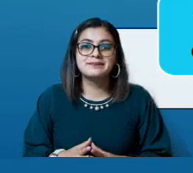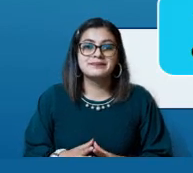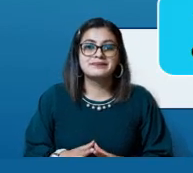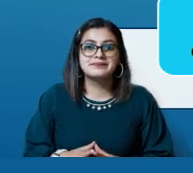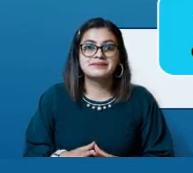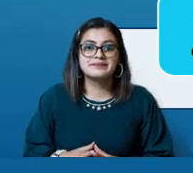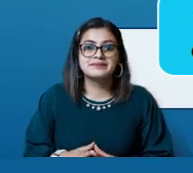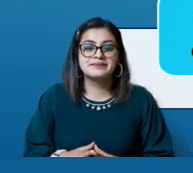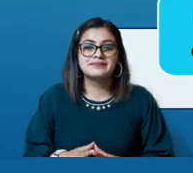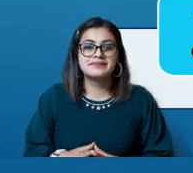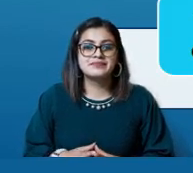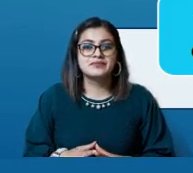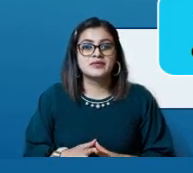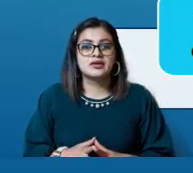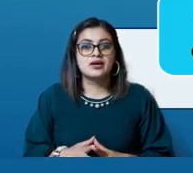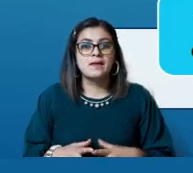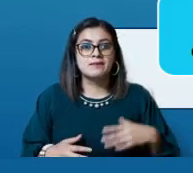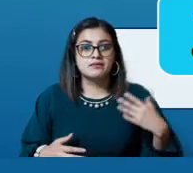familia.